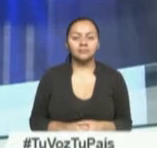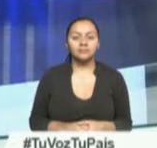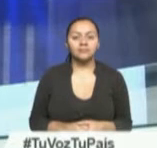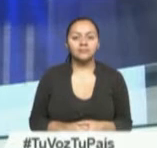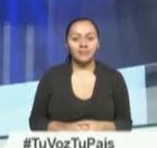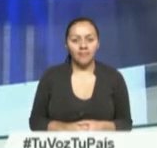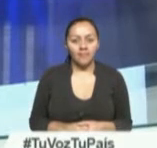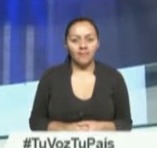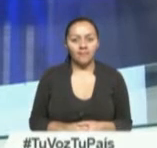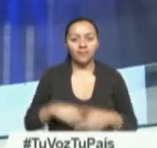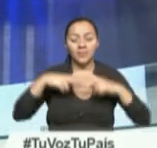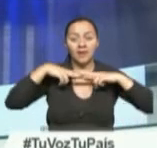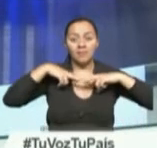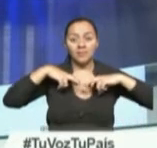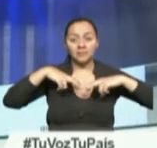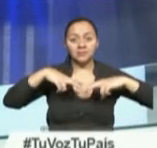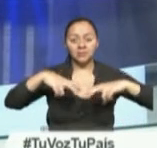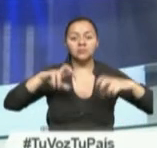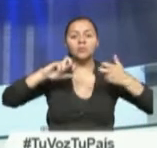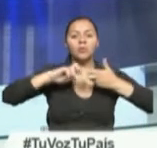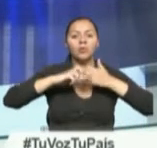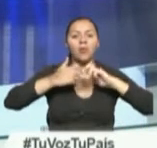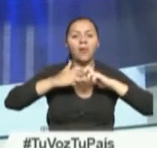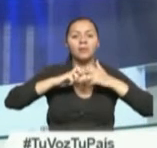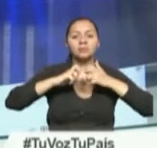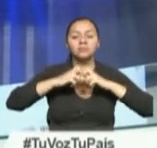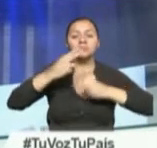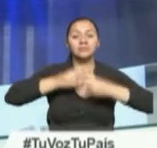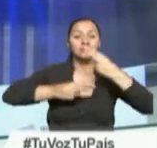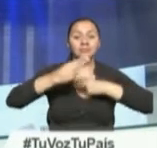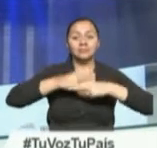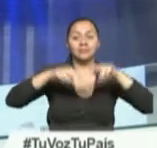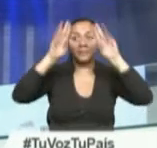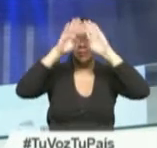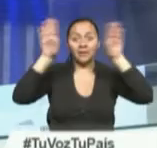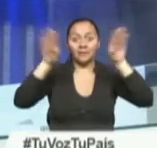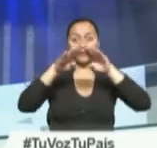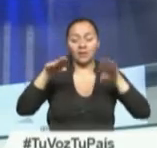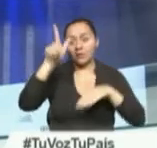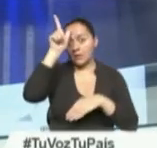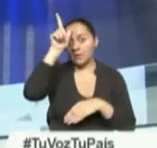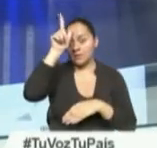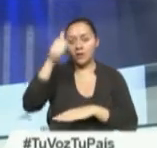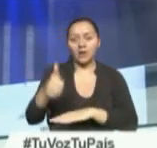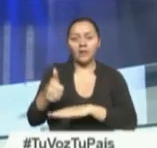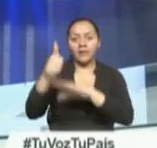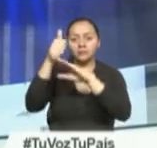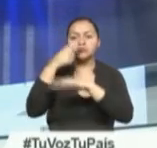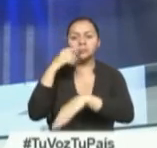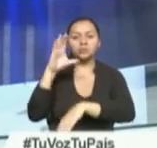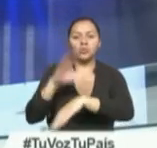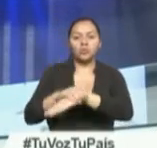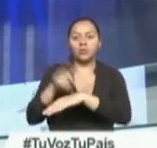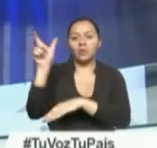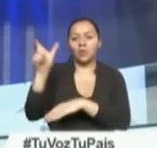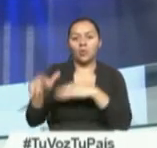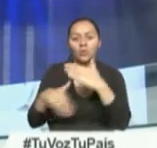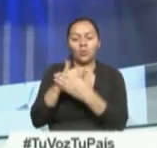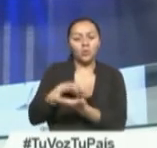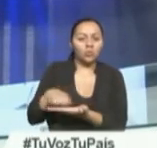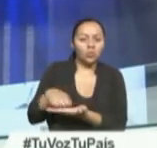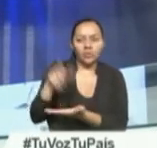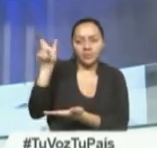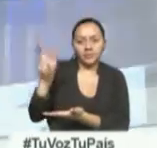En el marco de las investigaciones del atentado que sufrió un mercado de Navidad en Alemania, las autoridades detuvieron a un nuevo